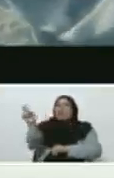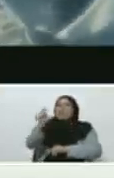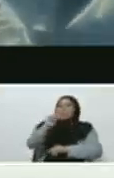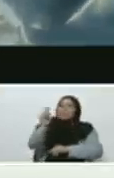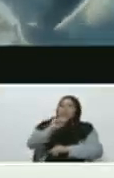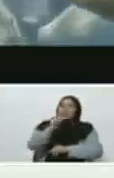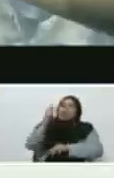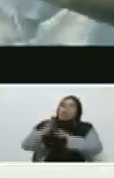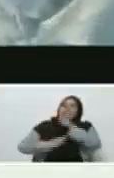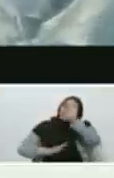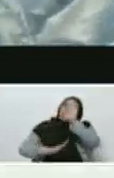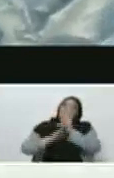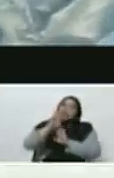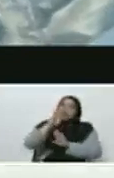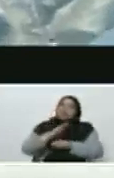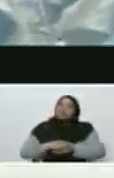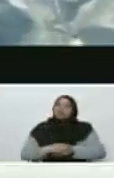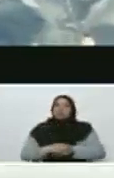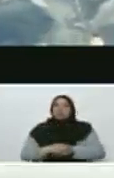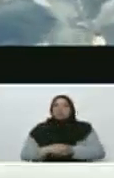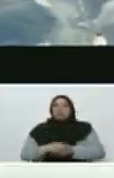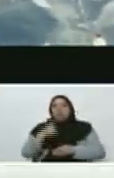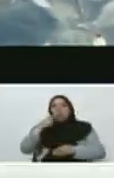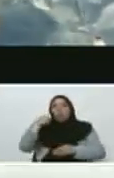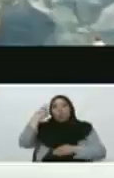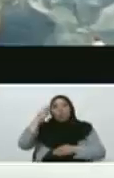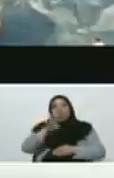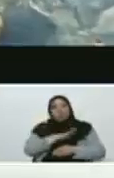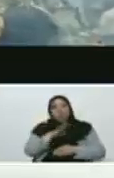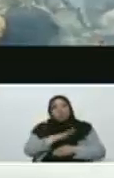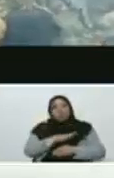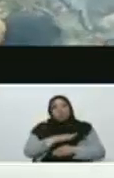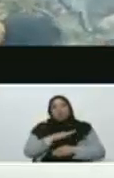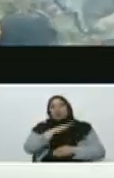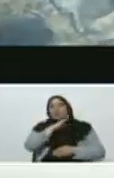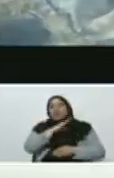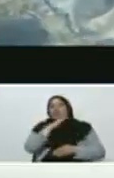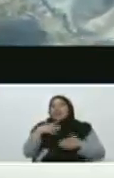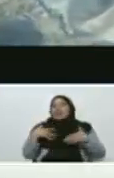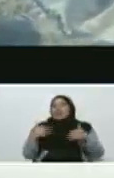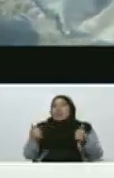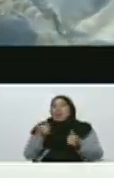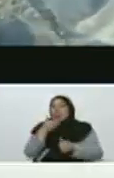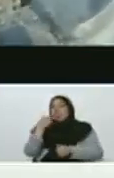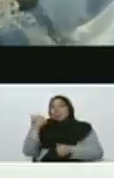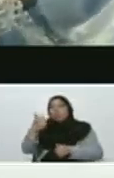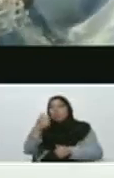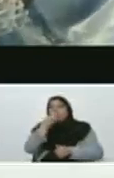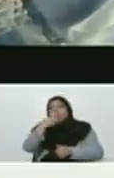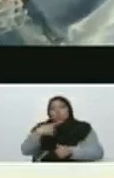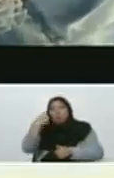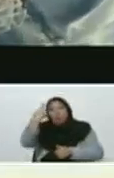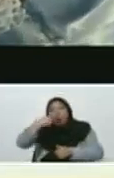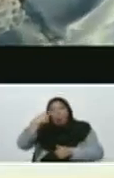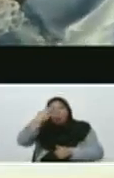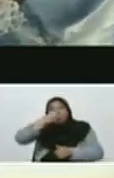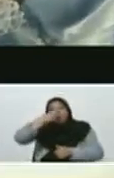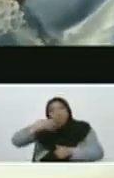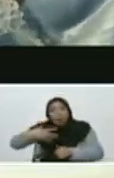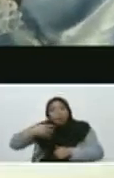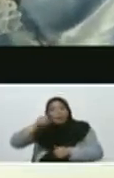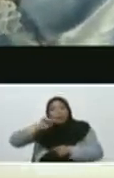en evolución. O sea, Cardier, le toman las células del propio ojo enfermo. Del sano. Del sano. Y la célula después